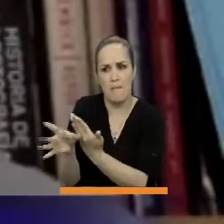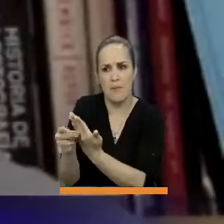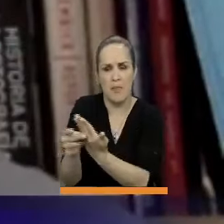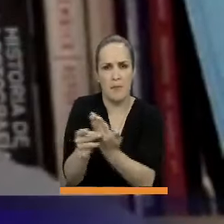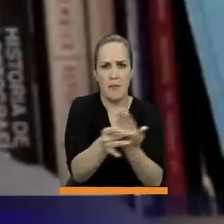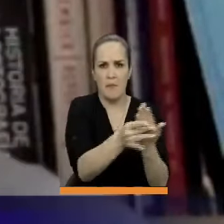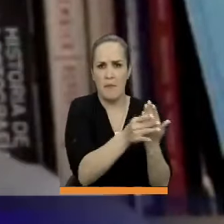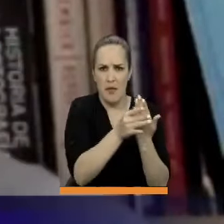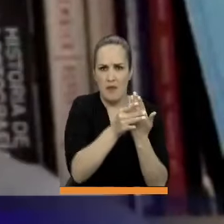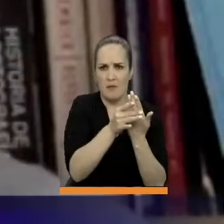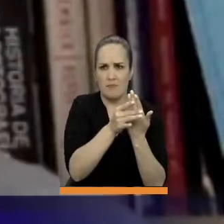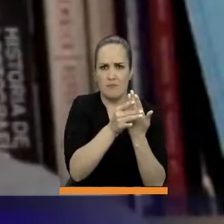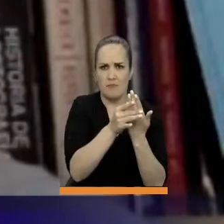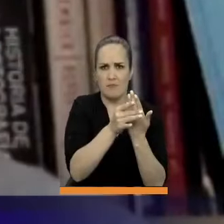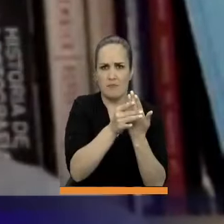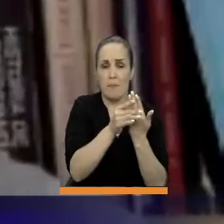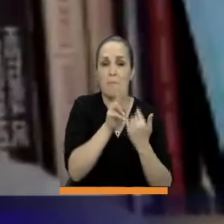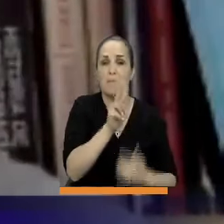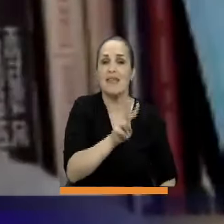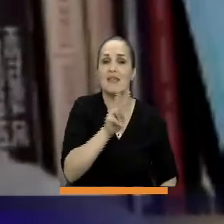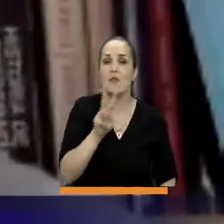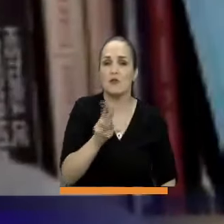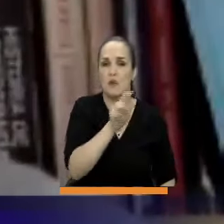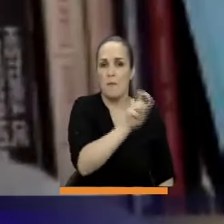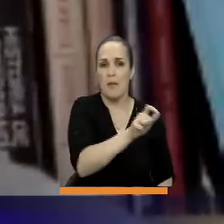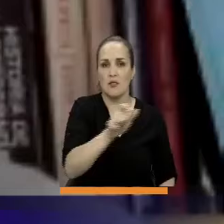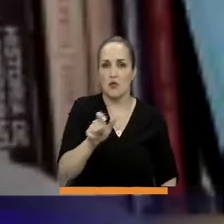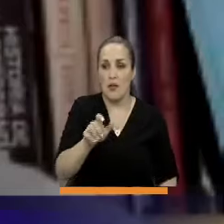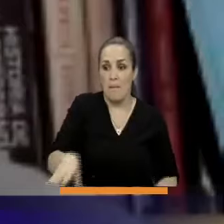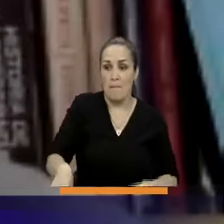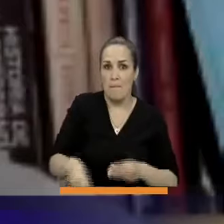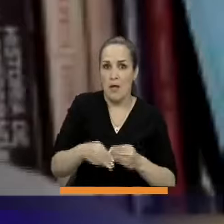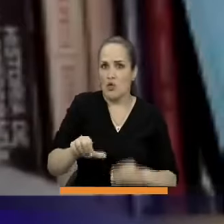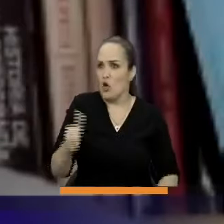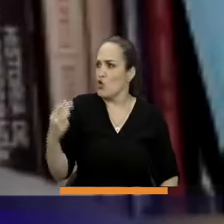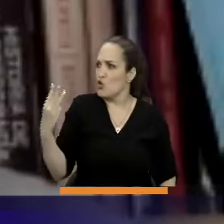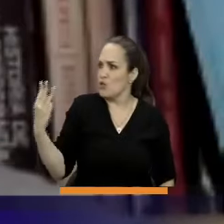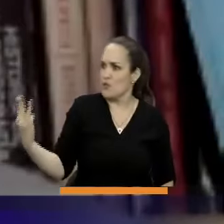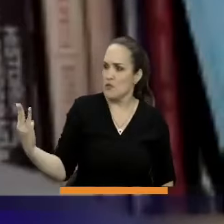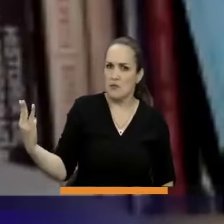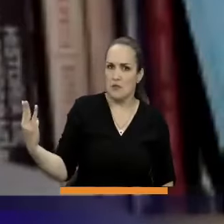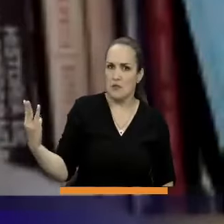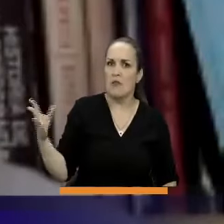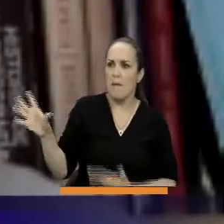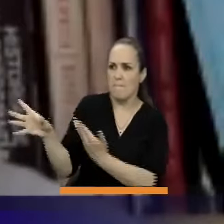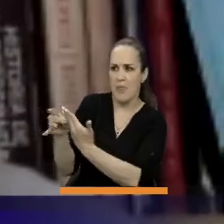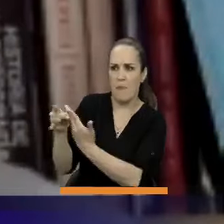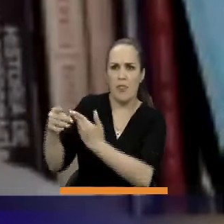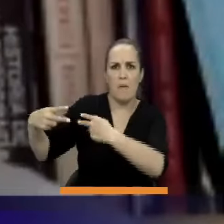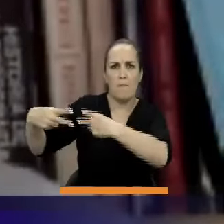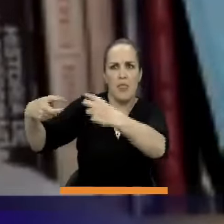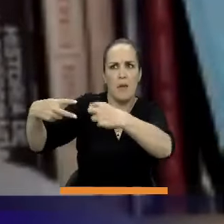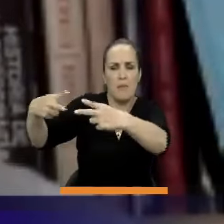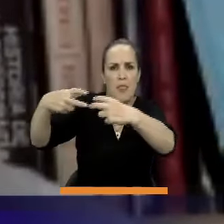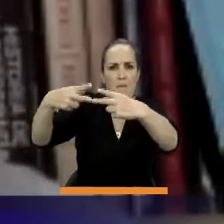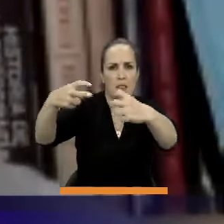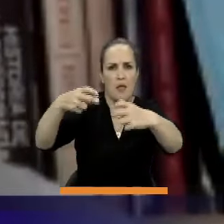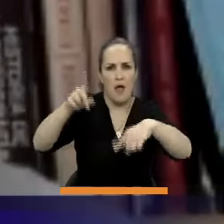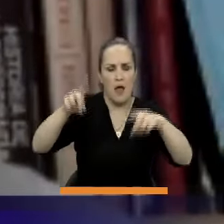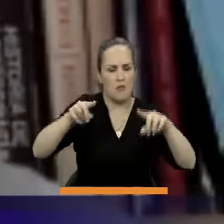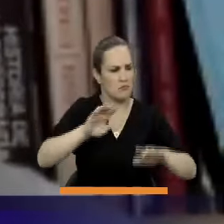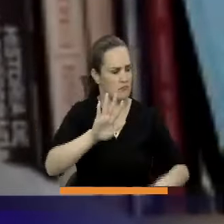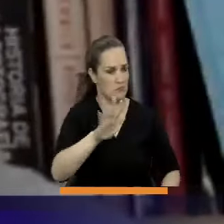intervenidos y luego supimos de otros 3 en otros medios y algunas denuncias individuales que